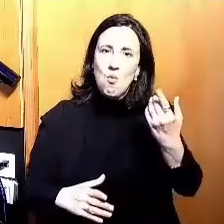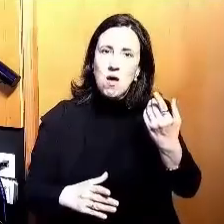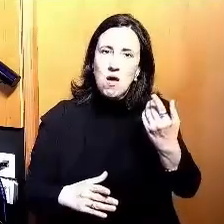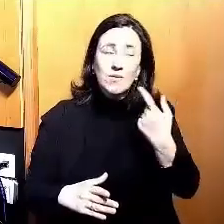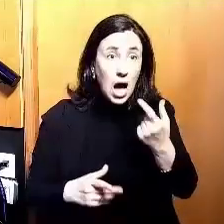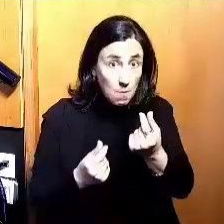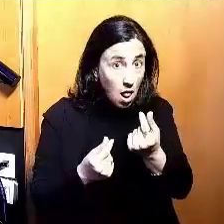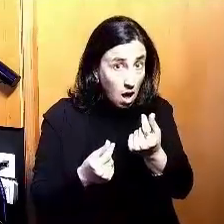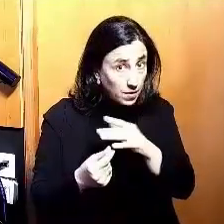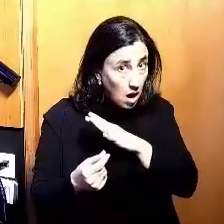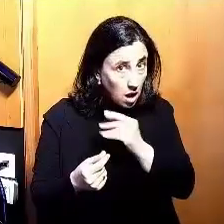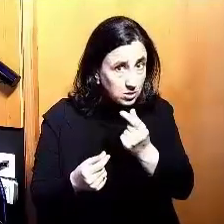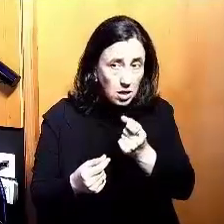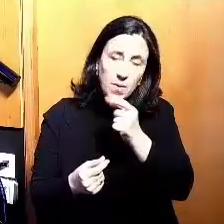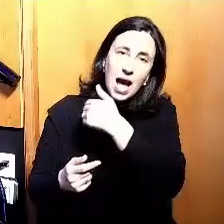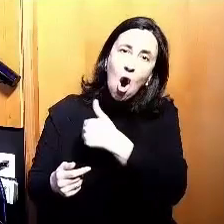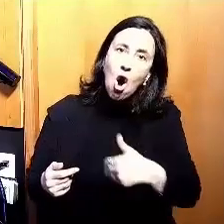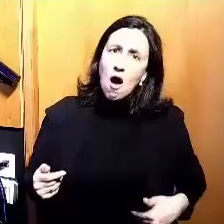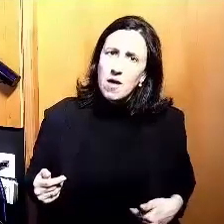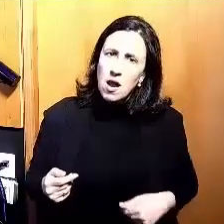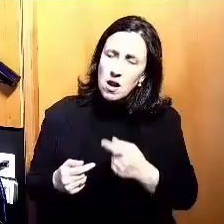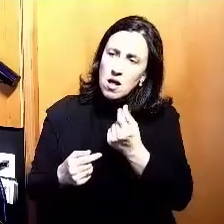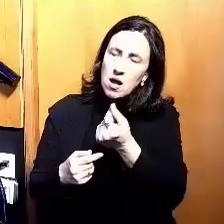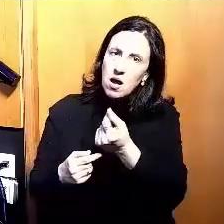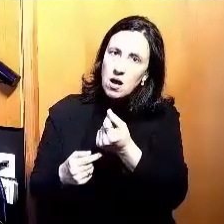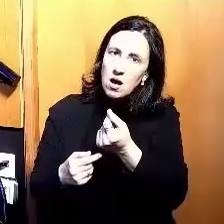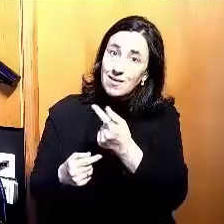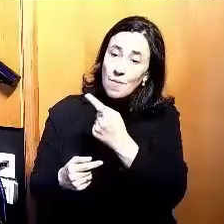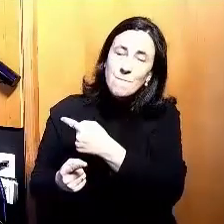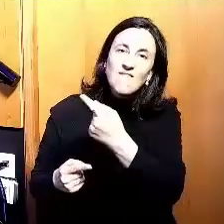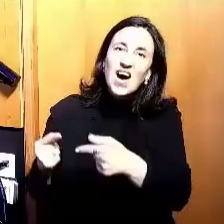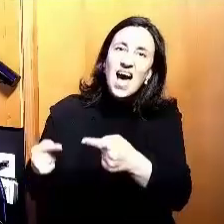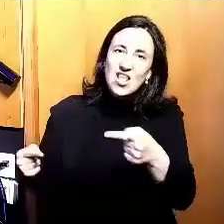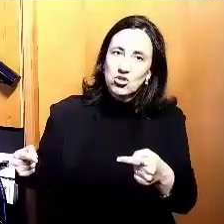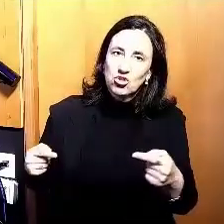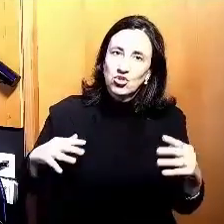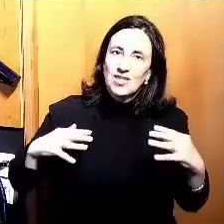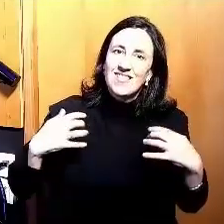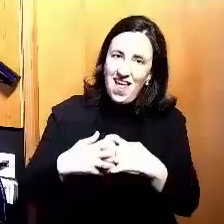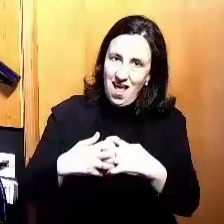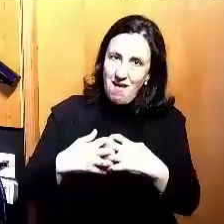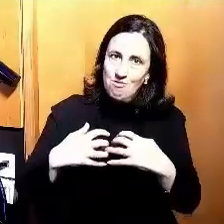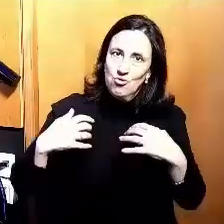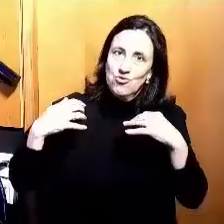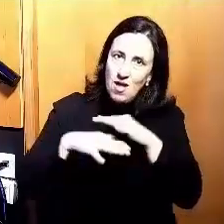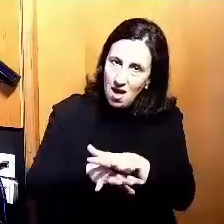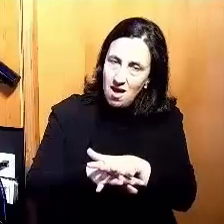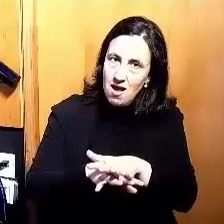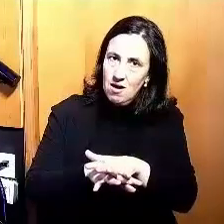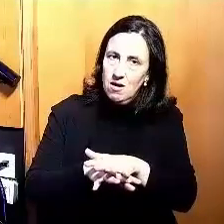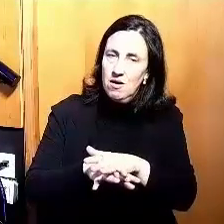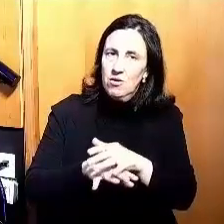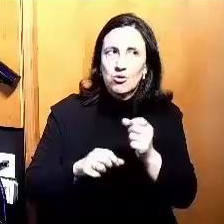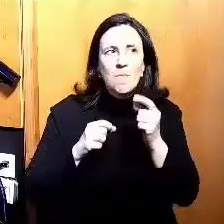ahí plata también, a gobiernos, no sean multiactor. Ajá. Y que todo tenga que hacerlo la agencia o de